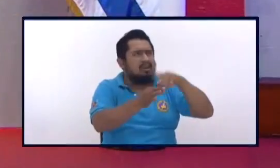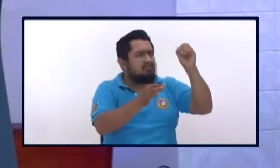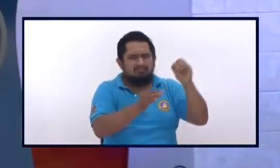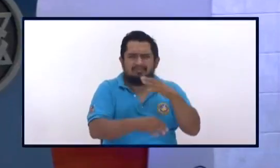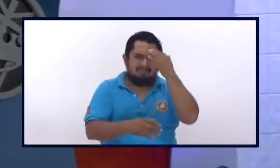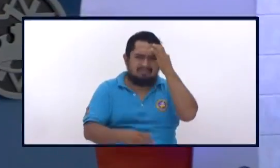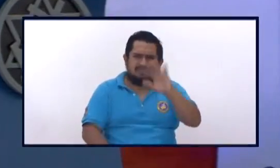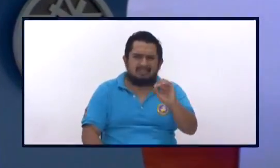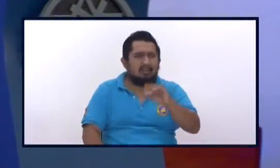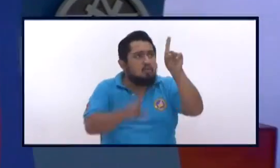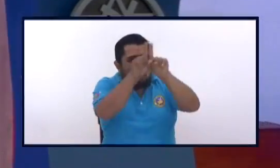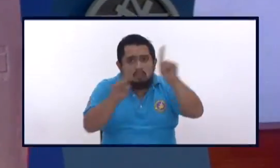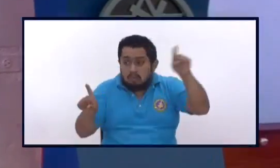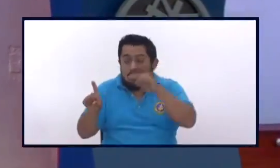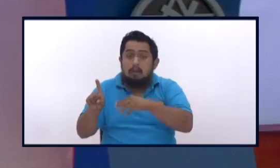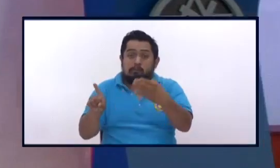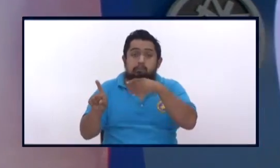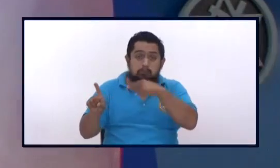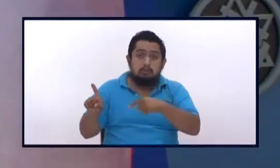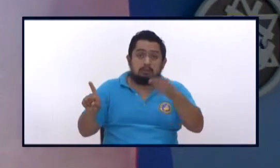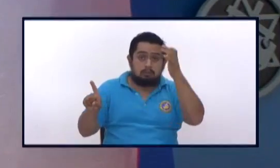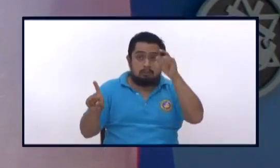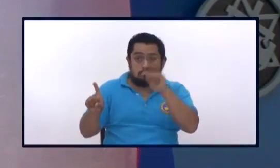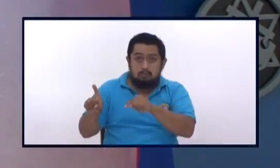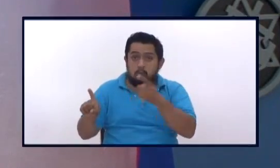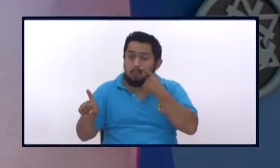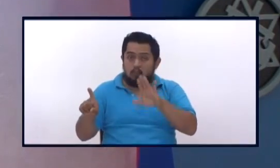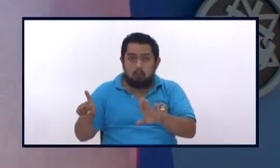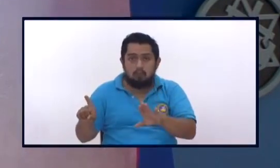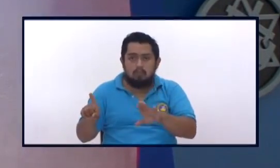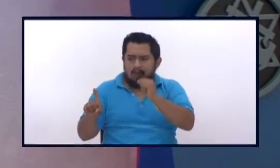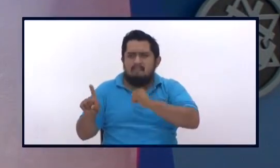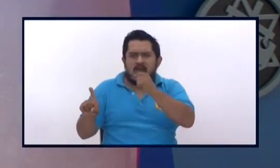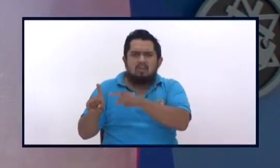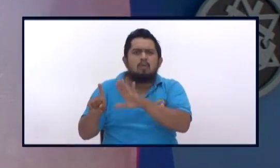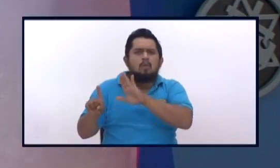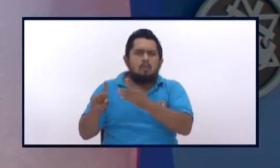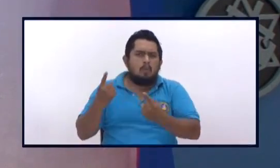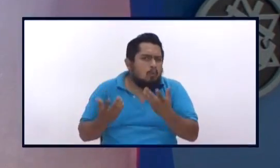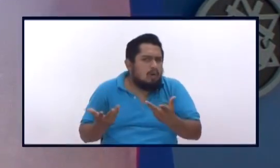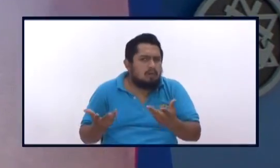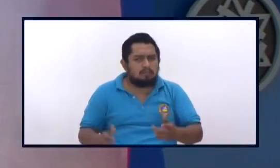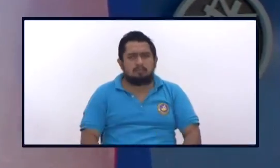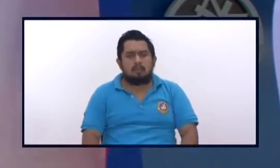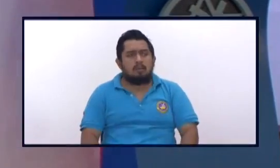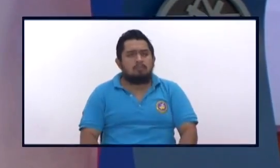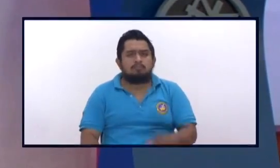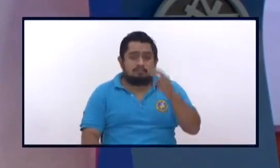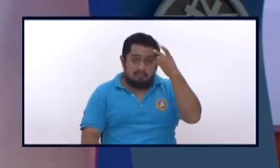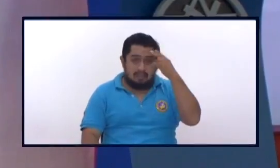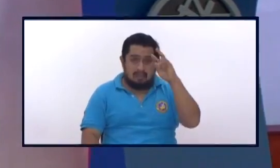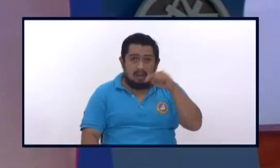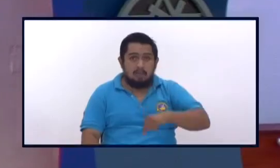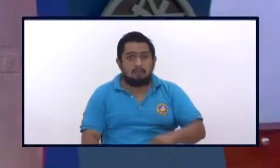pero si estás fuera del alcance del rango dime en qué consiste tu fuerza en qué consiste tu fuerza amigo y hermano